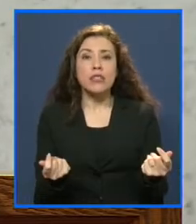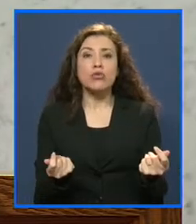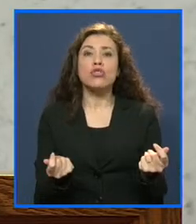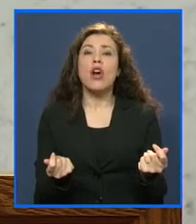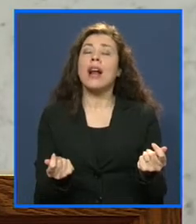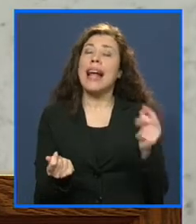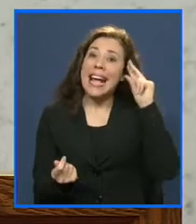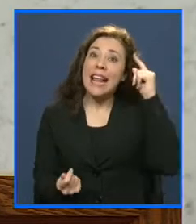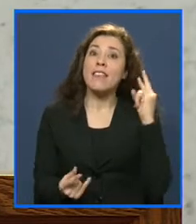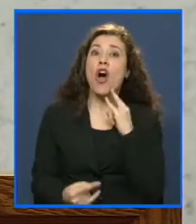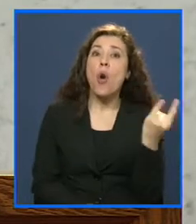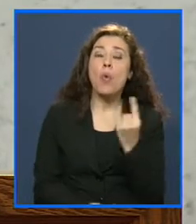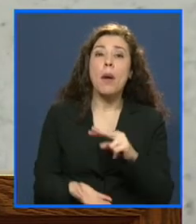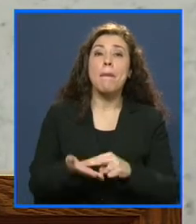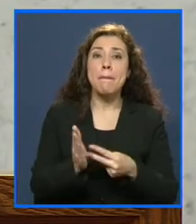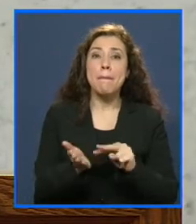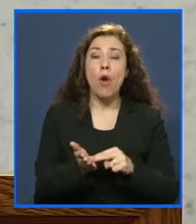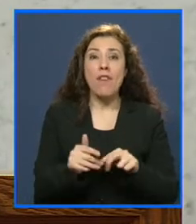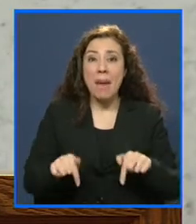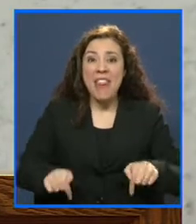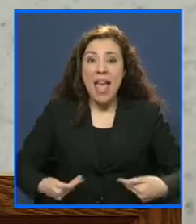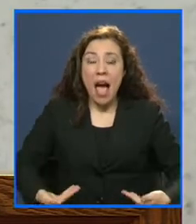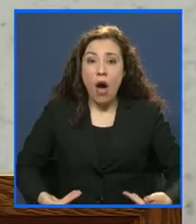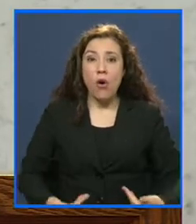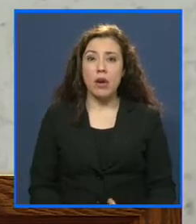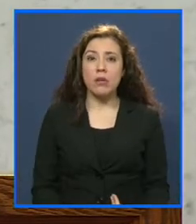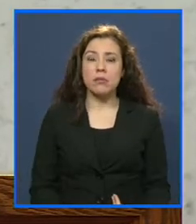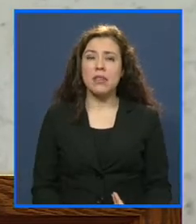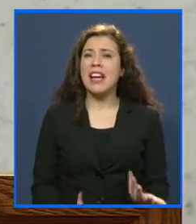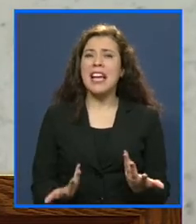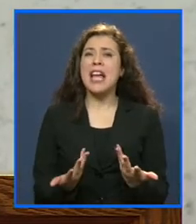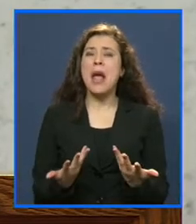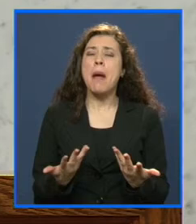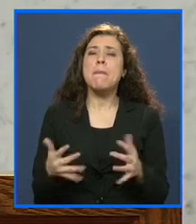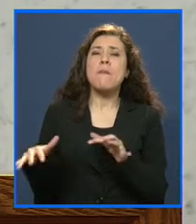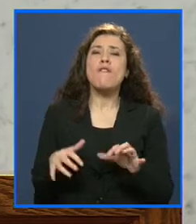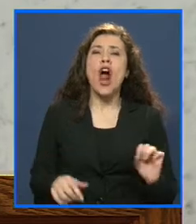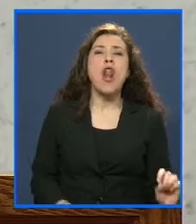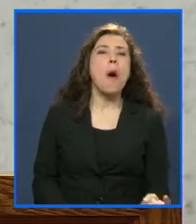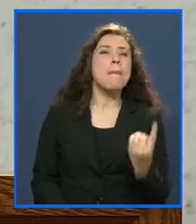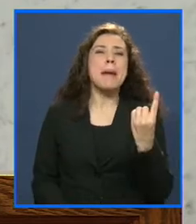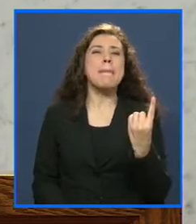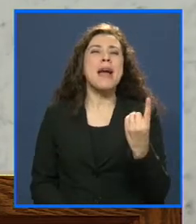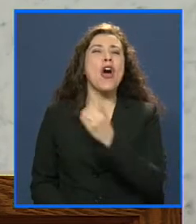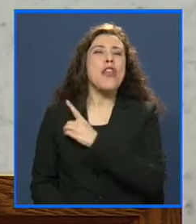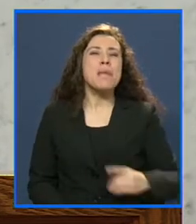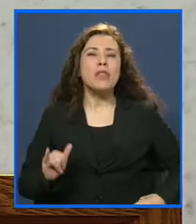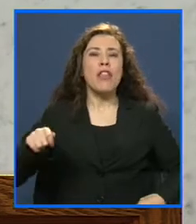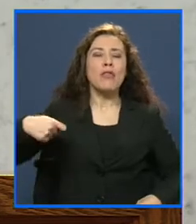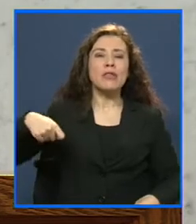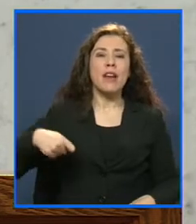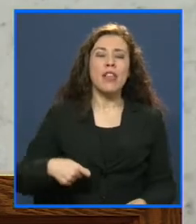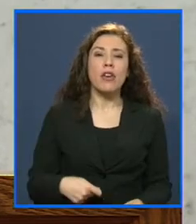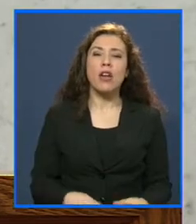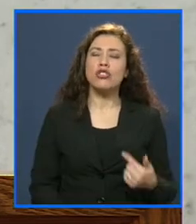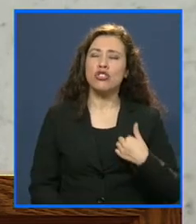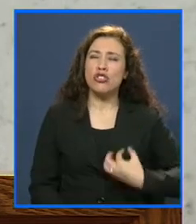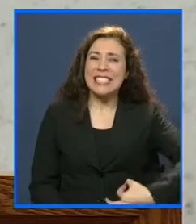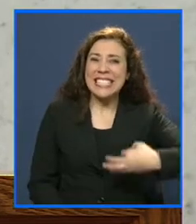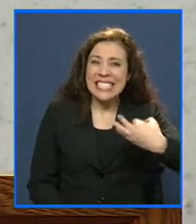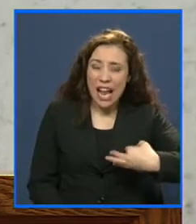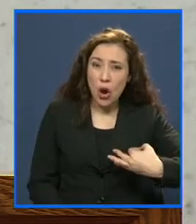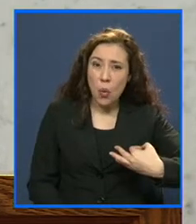y urgente de los problemas de este tiempo que movilizó a esos primeros parlamentarios tengo la certeza